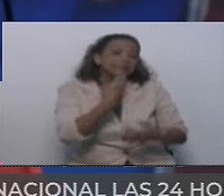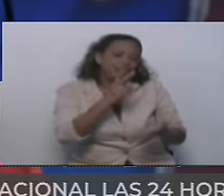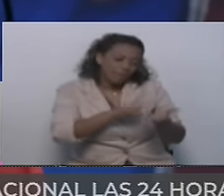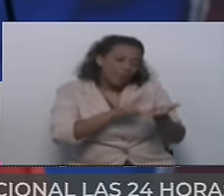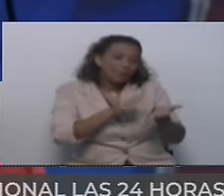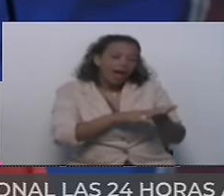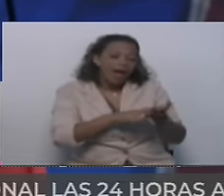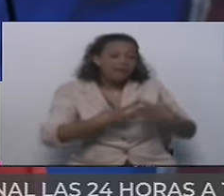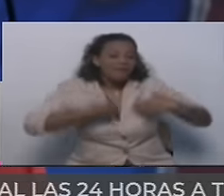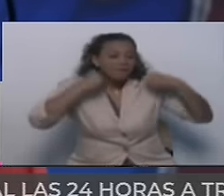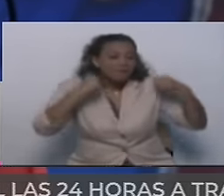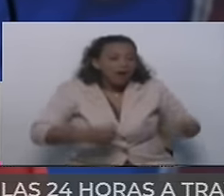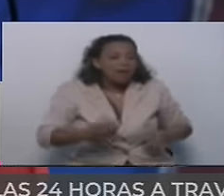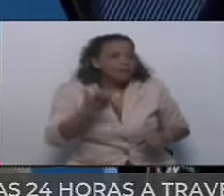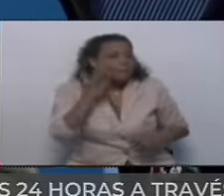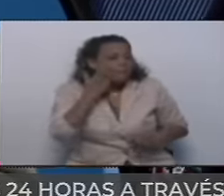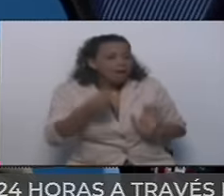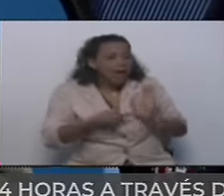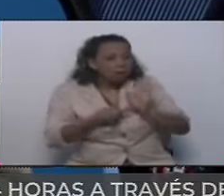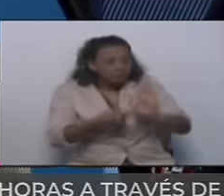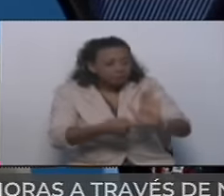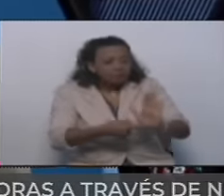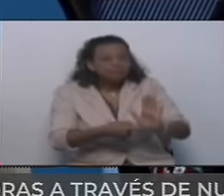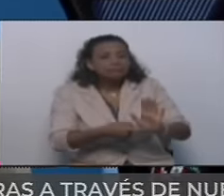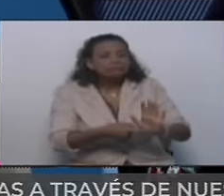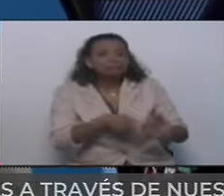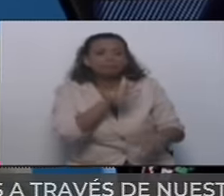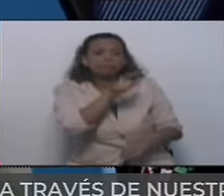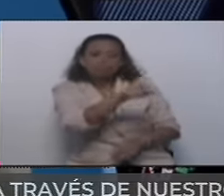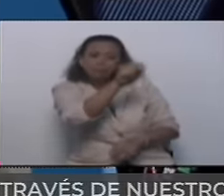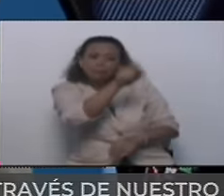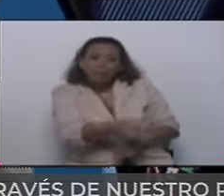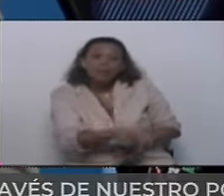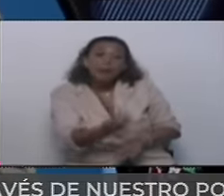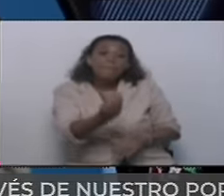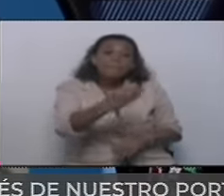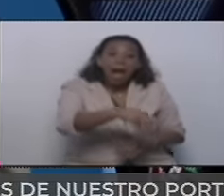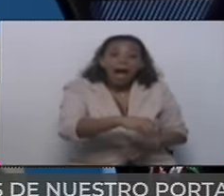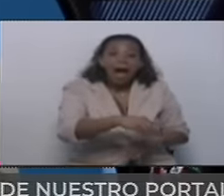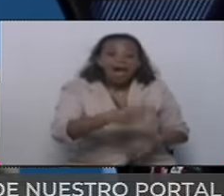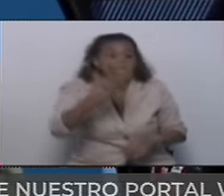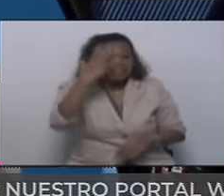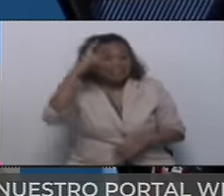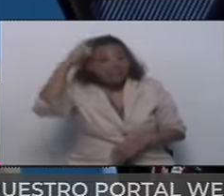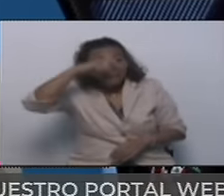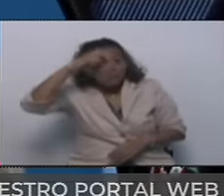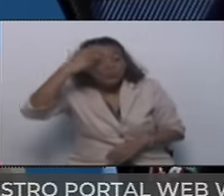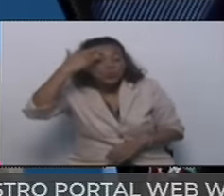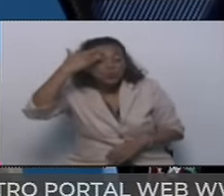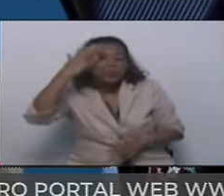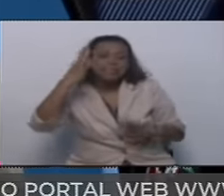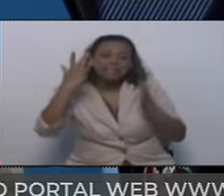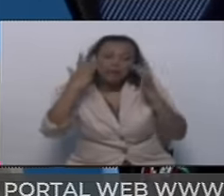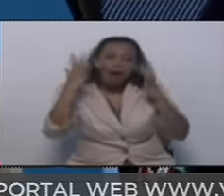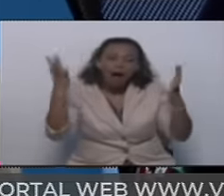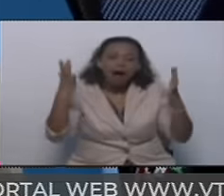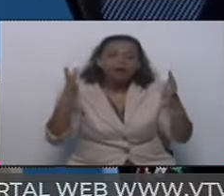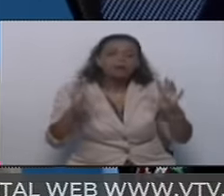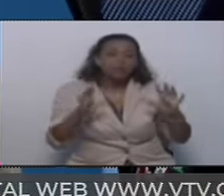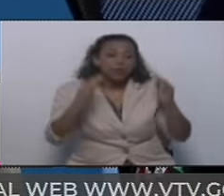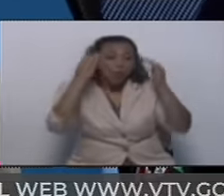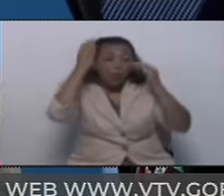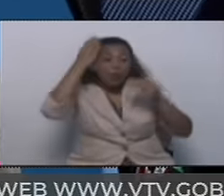esa valentía, como usted muy bien lo dice, ella, aparte de su sabiduría popular, de su gran nivel